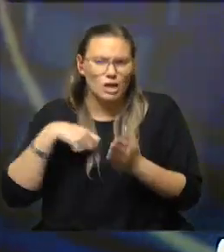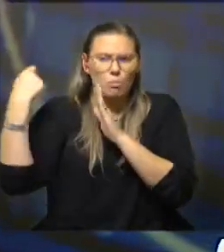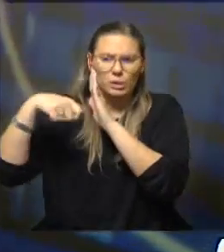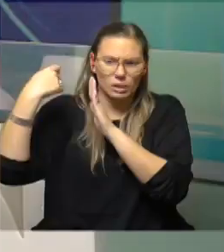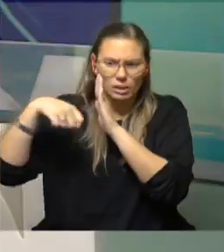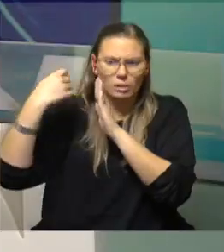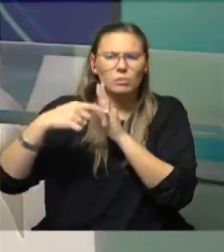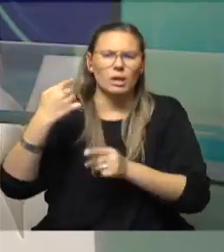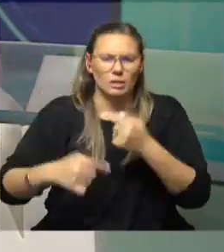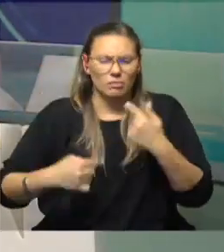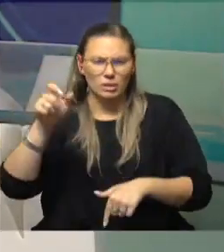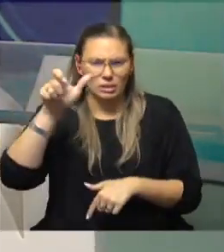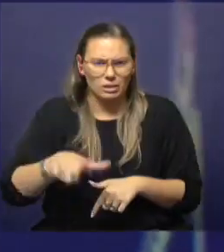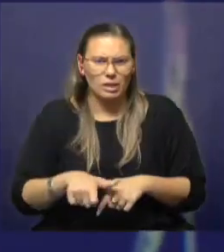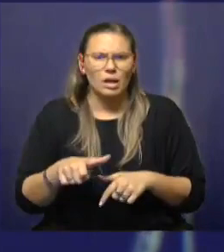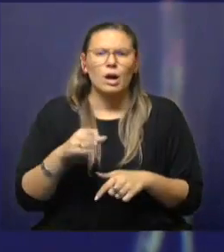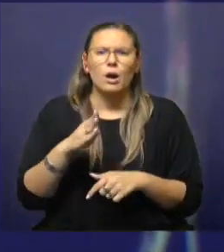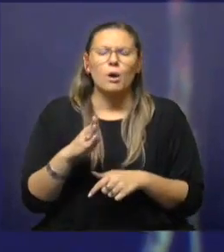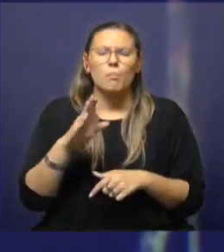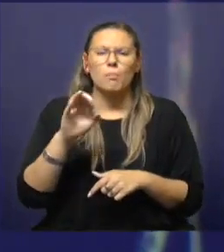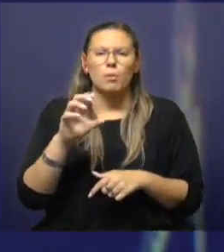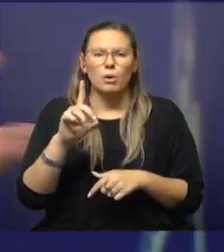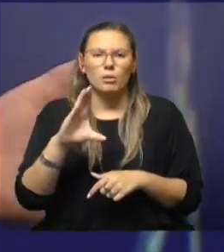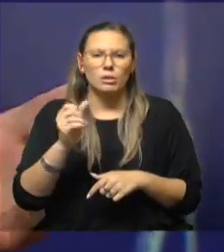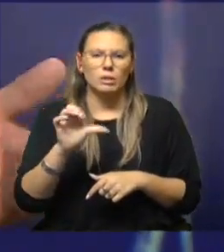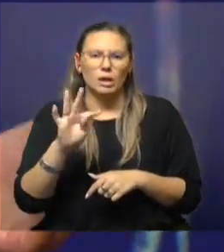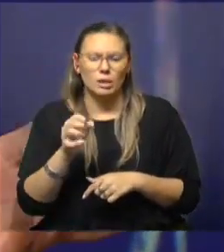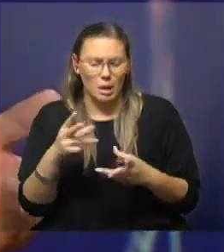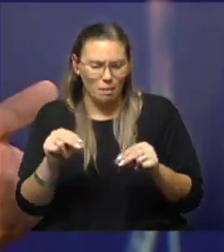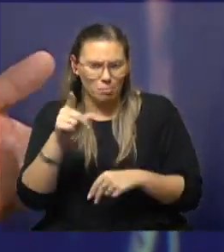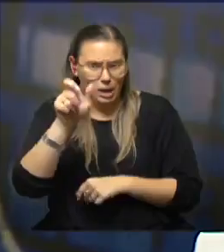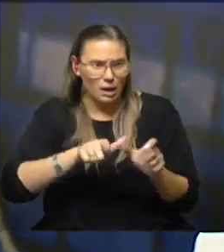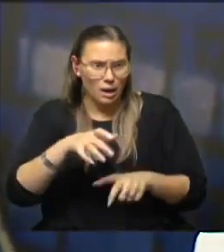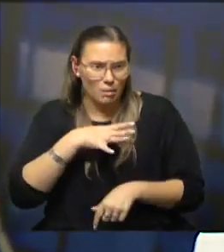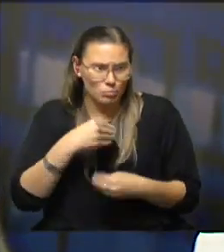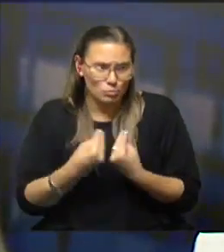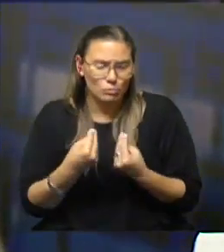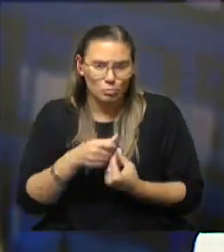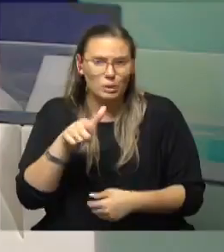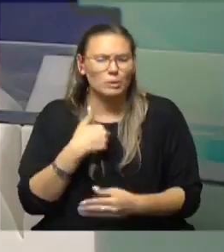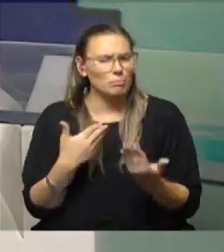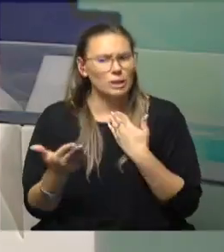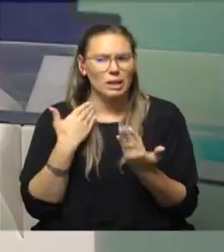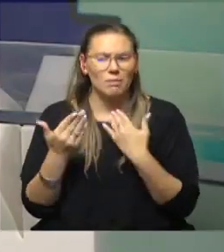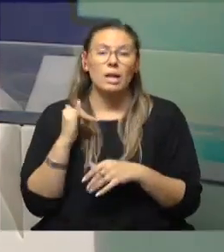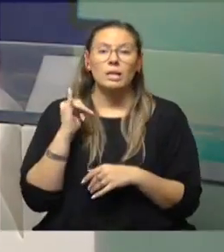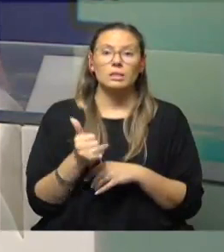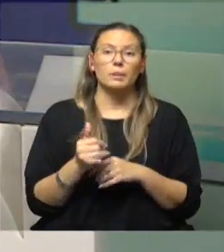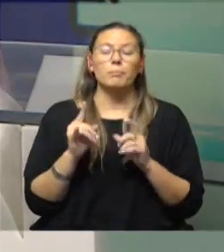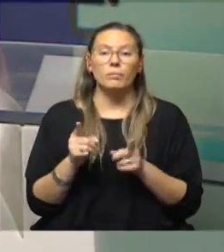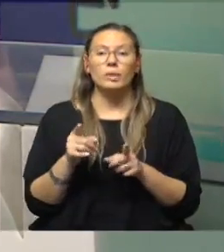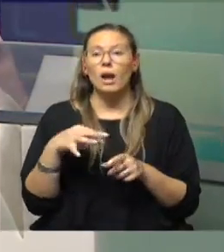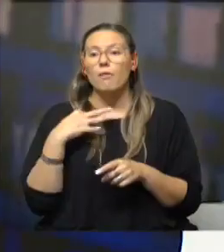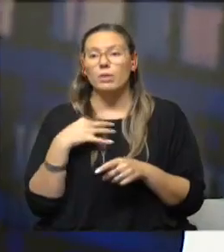de todo un poco. Hoy estaba leyendo, hace podcast, todo. Voy a decir, vos, ¿cuántos de vos hay acá en la vuelta? Muchísimo para charlar con él. Así que sí, ¿qué más vamos a hacer? Y aparte trae mucho de la